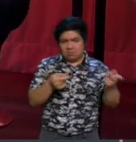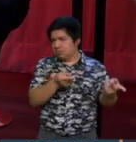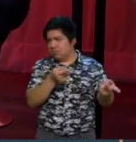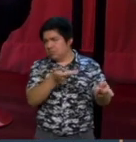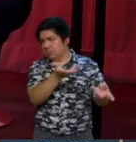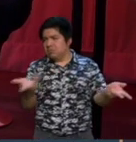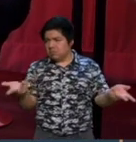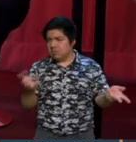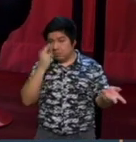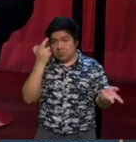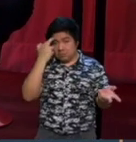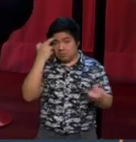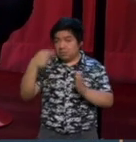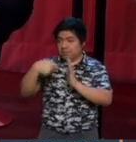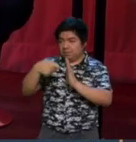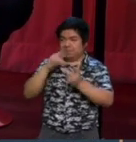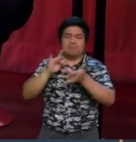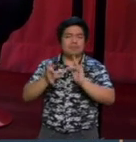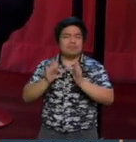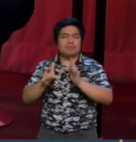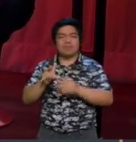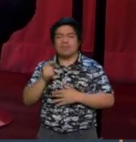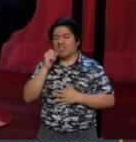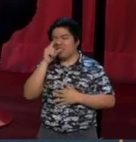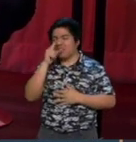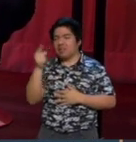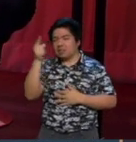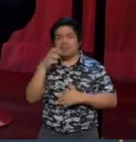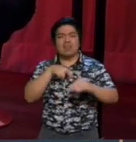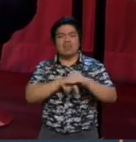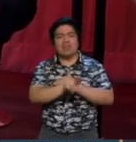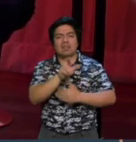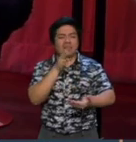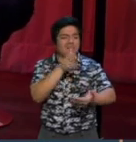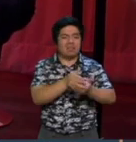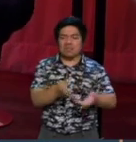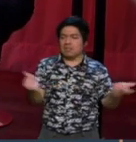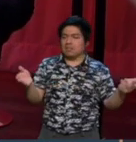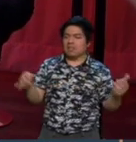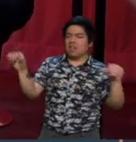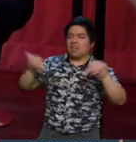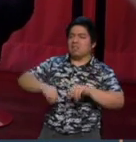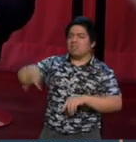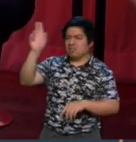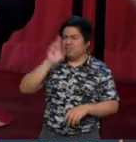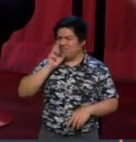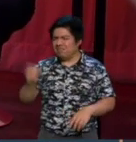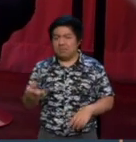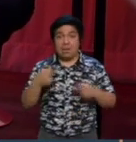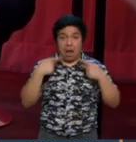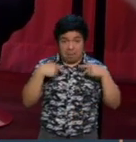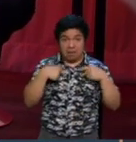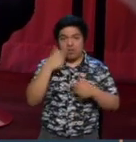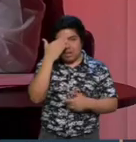en el video que salió ahora en las redes del fifí que fue al metro? Y la gente le contestó. O sea, la gente sabe